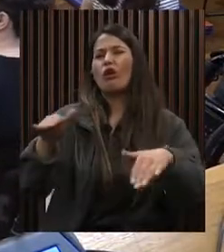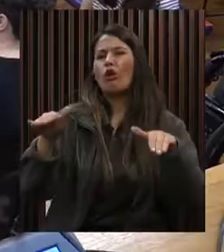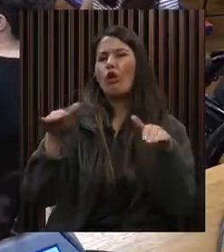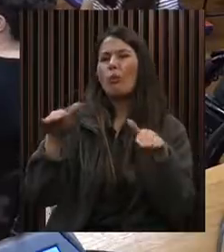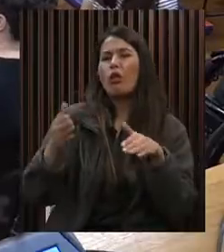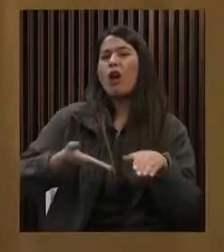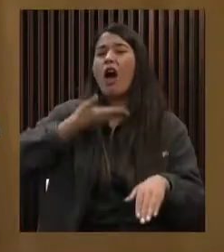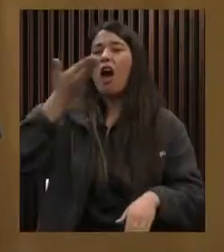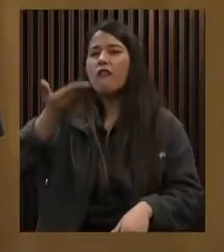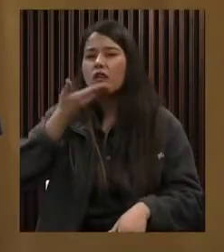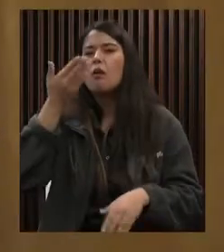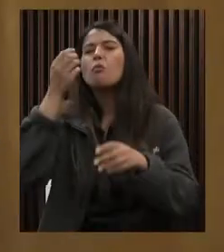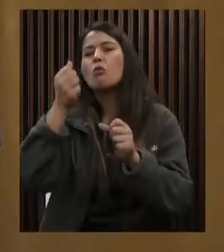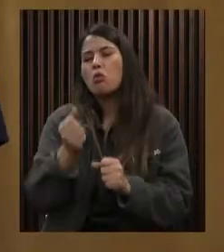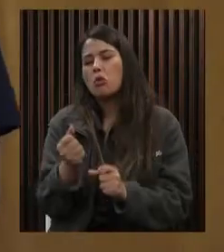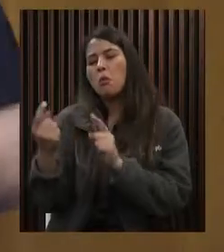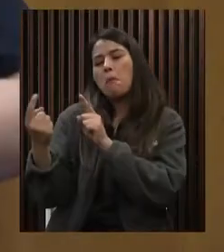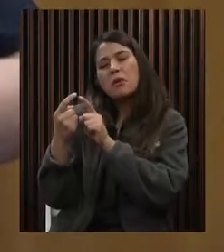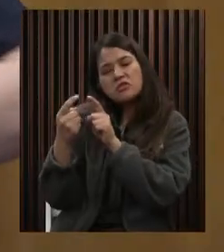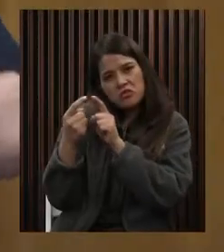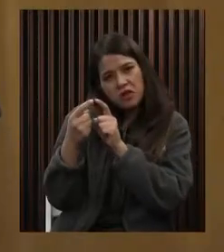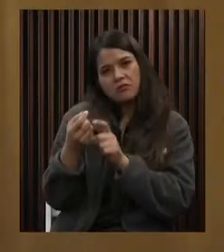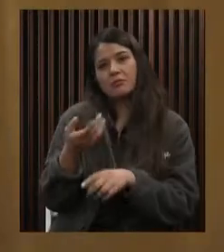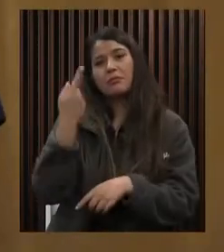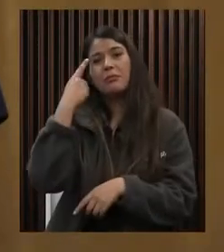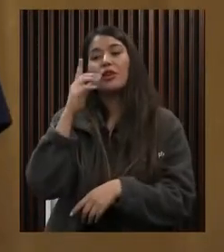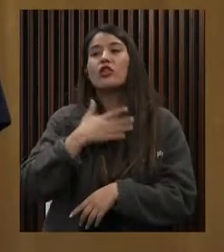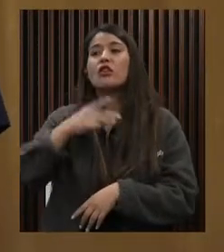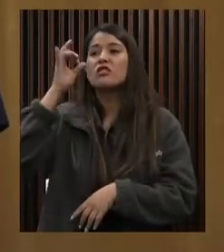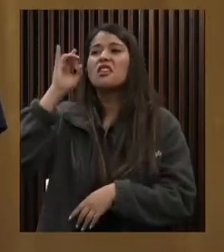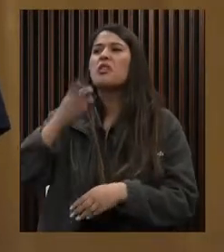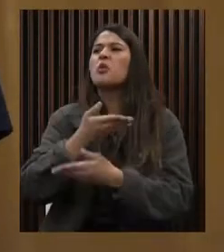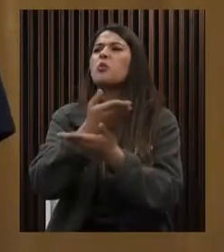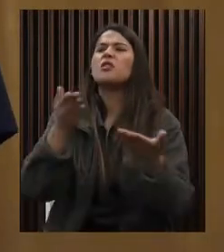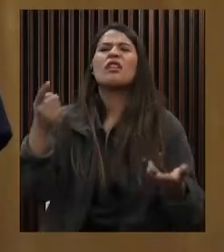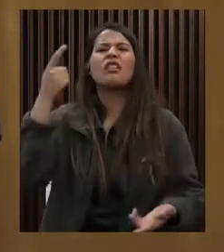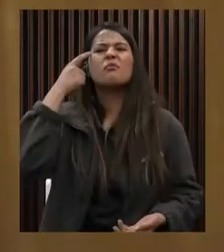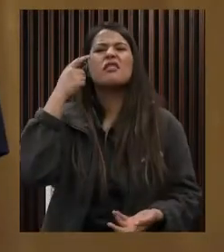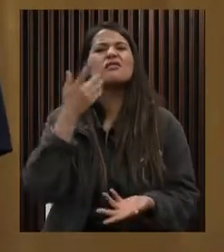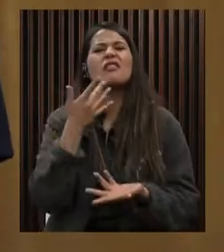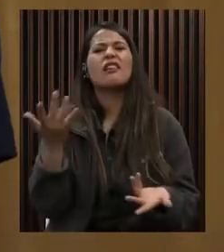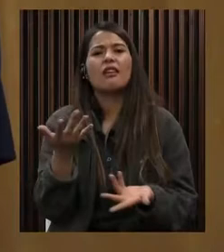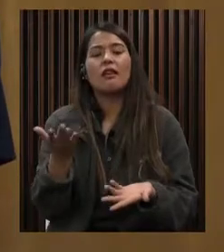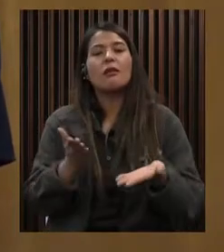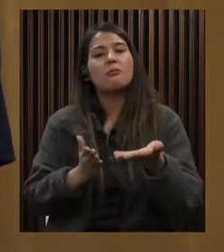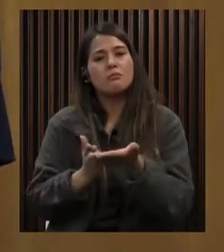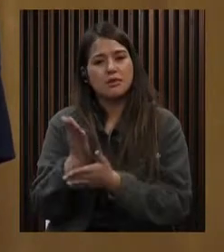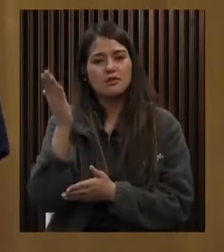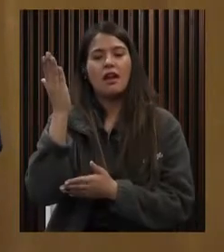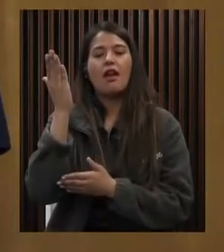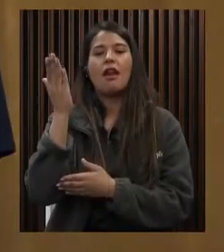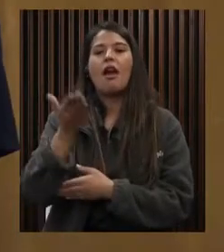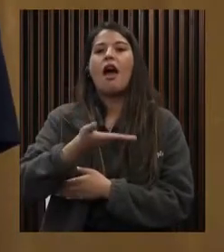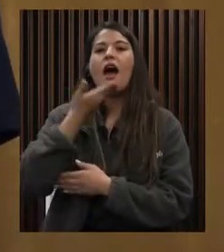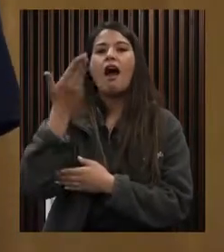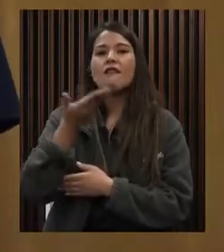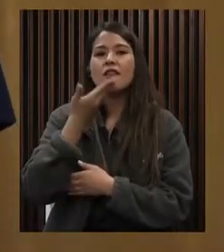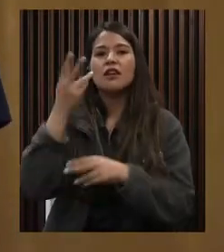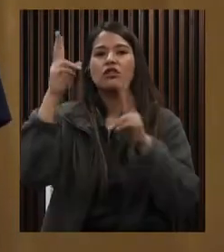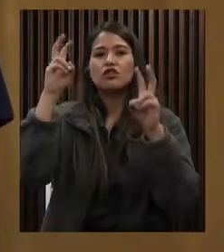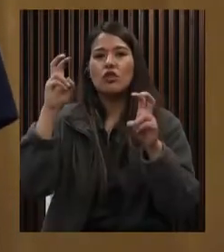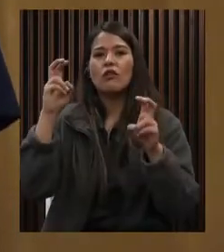grupo, pues eso ya lo podemos ver después. Pero sí quiero saber lo que ustedes piensan. Así que lo que propongo es comenzar a hablar acerca de los artistas